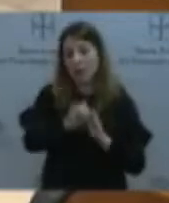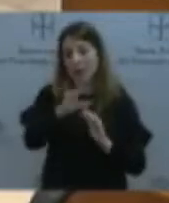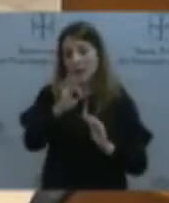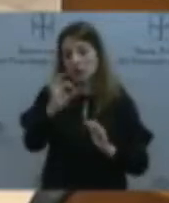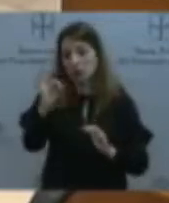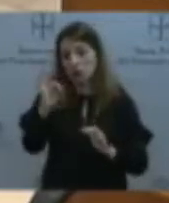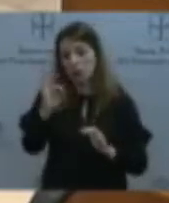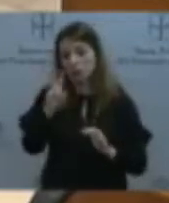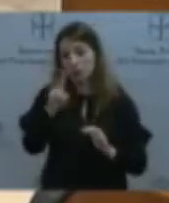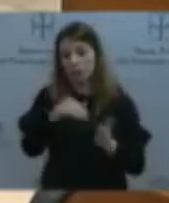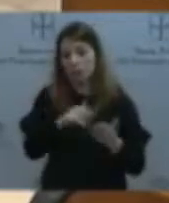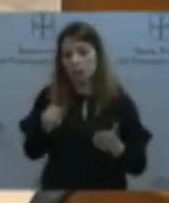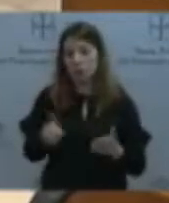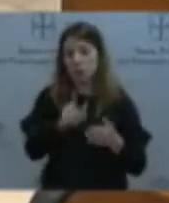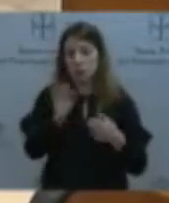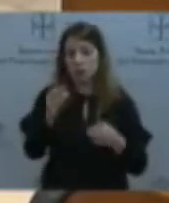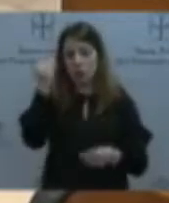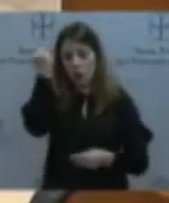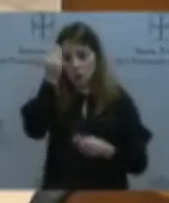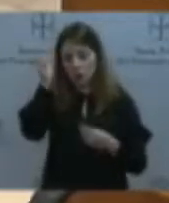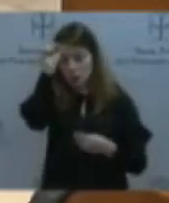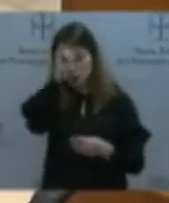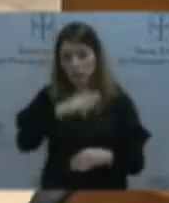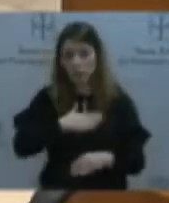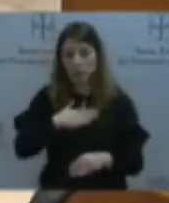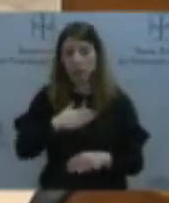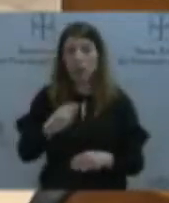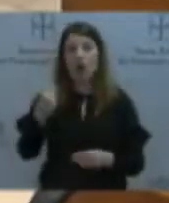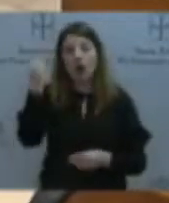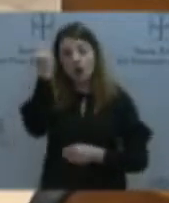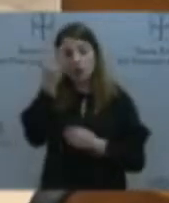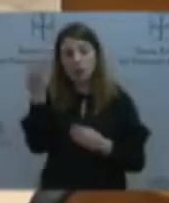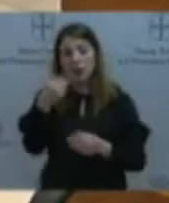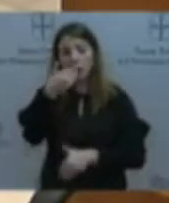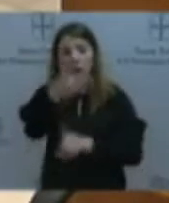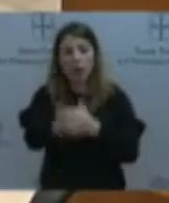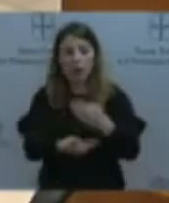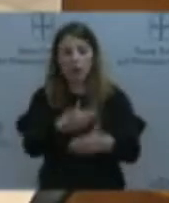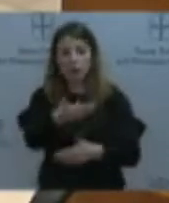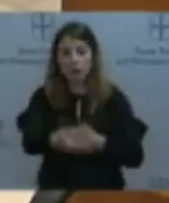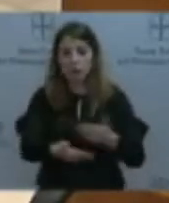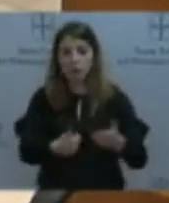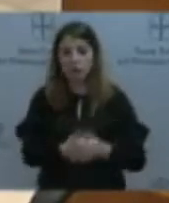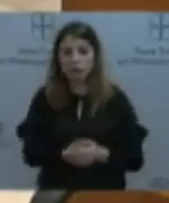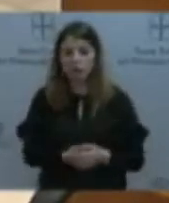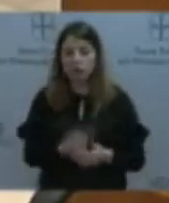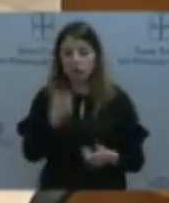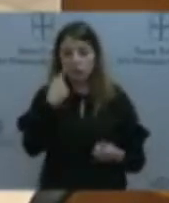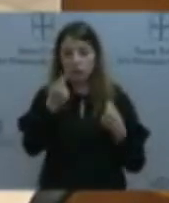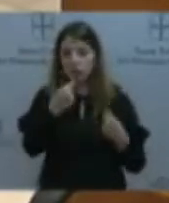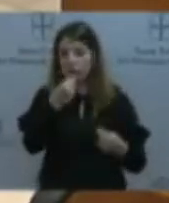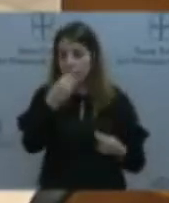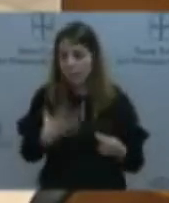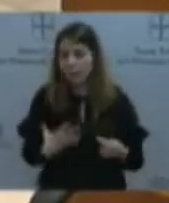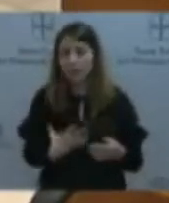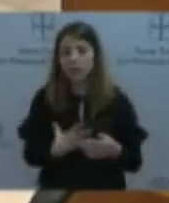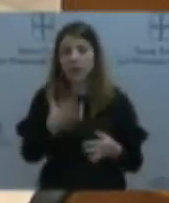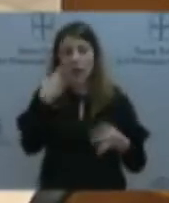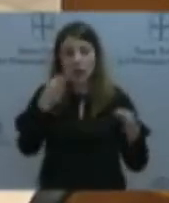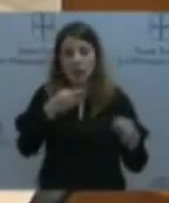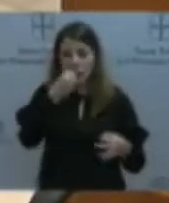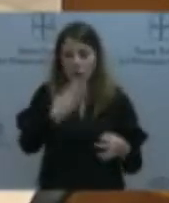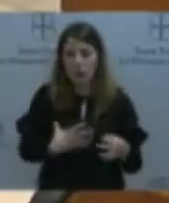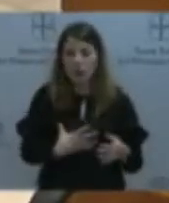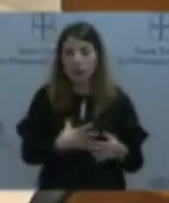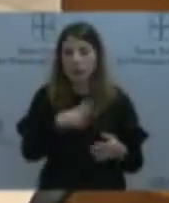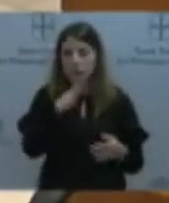efecto, los procedimientos están debidamente controlados, debidamente garantizados a este respecto y habilitan el mejor